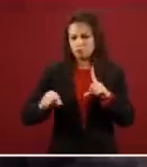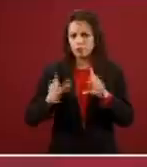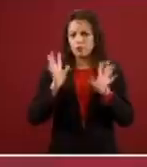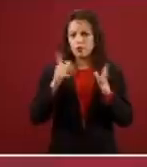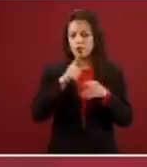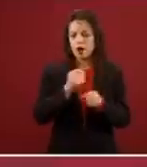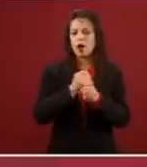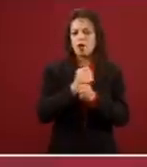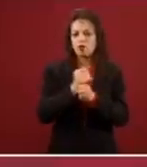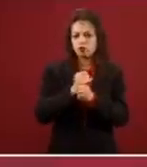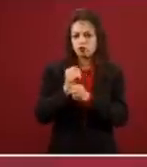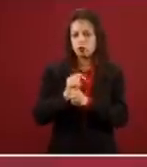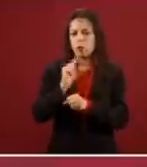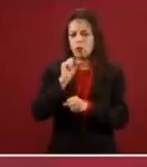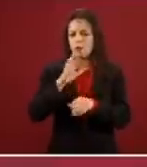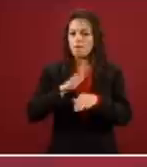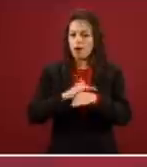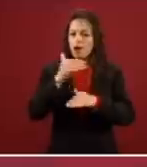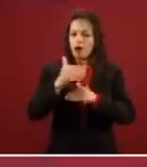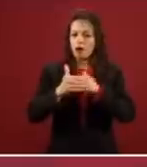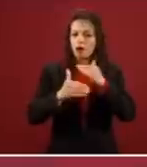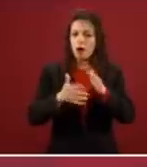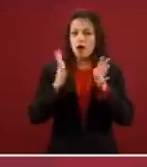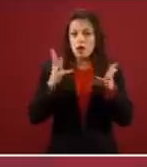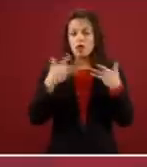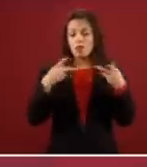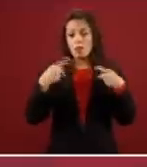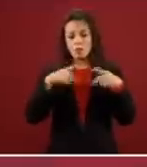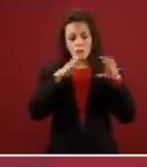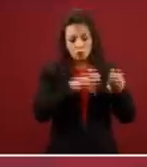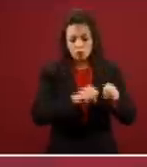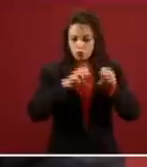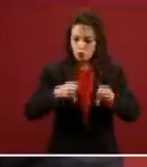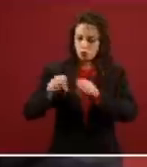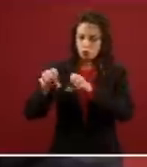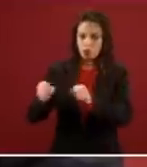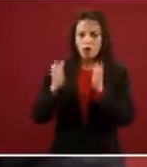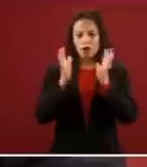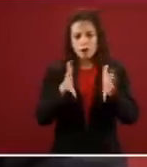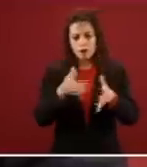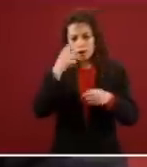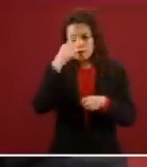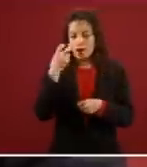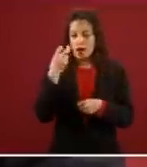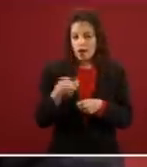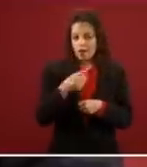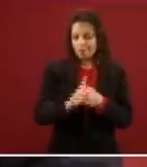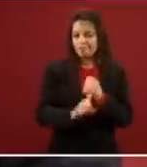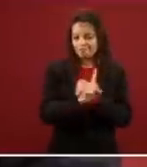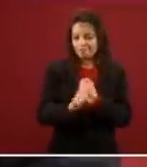las investigaciones, hay detenidos en este caso.